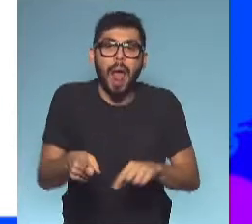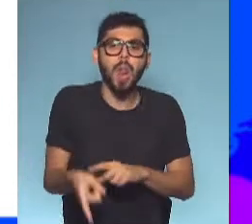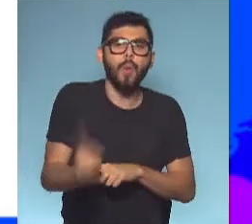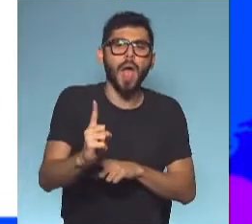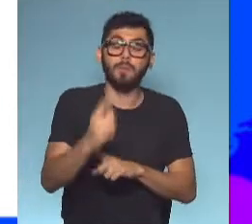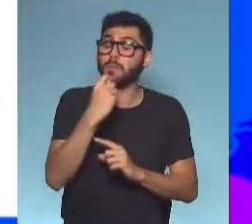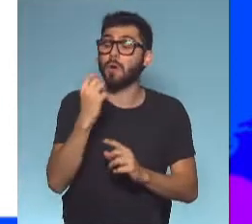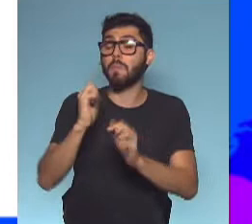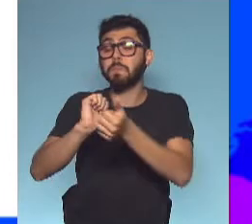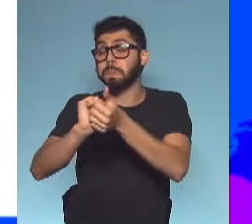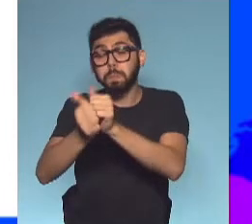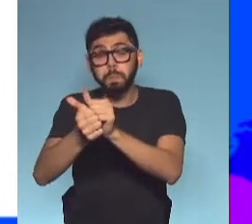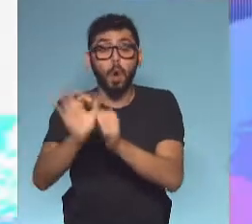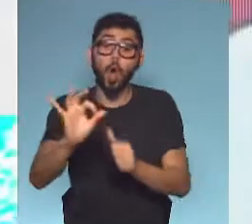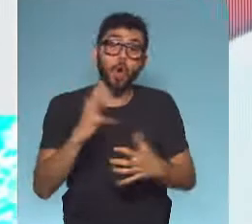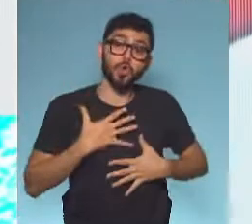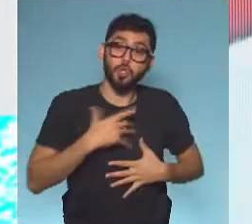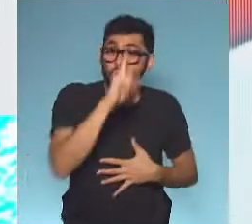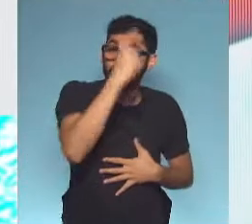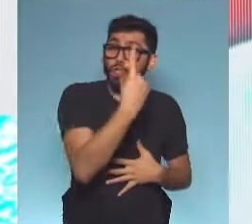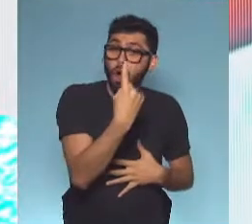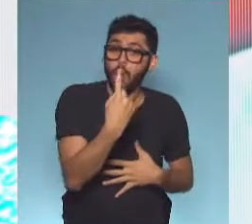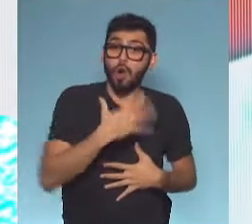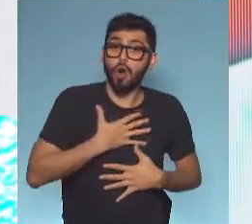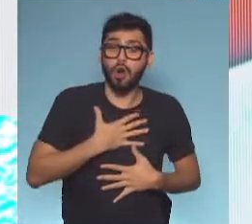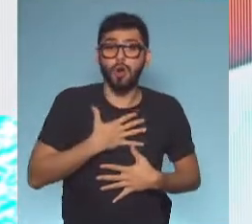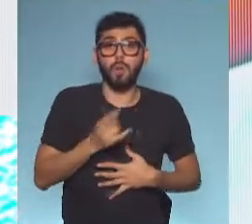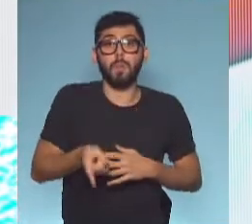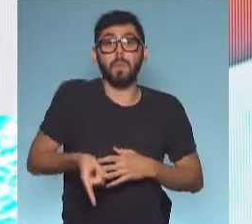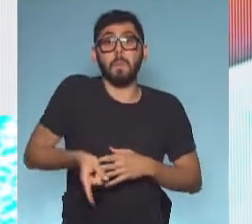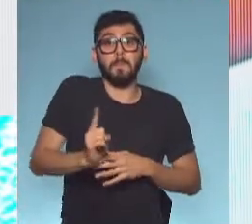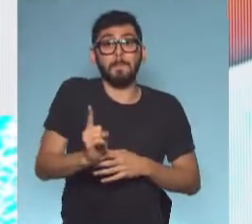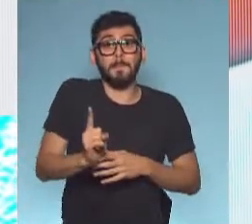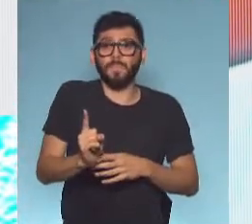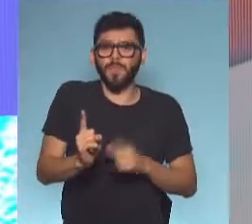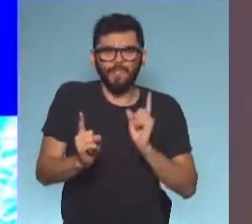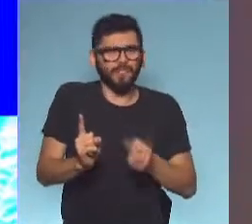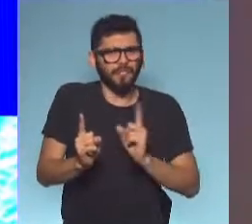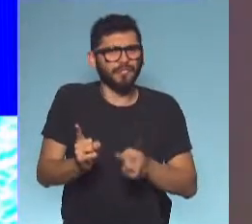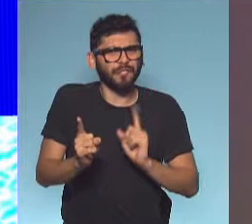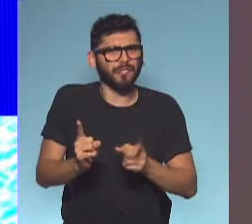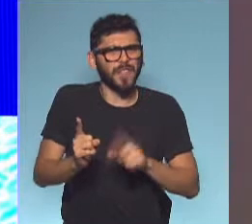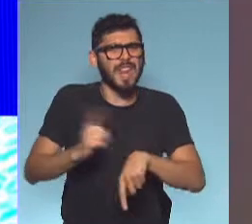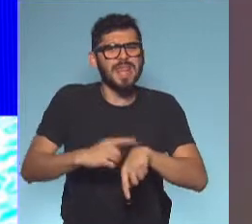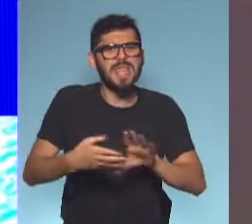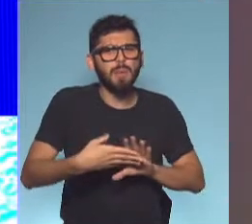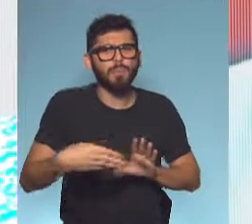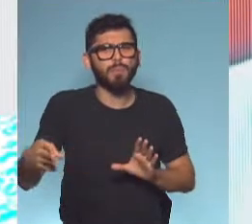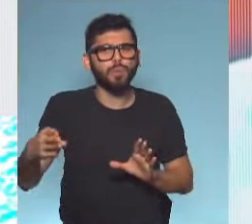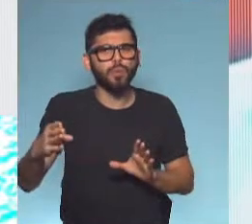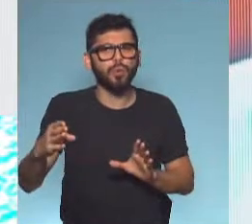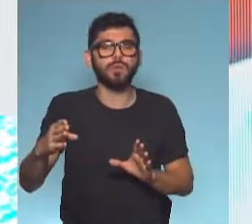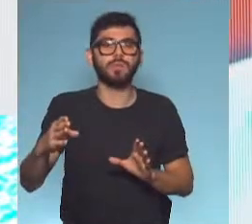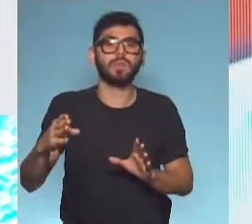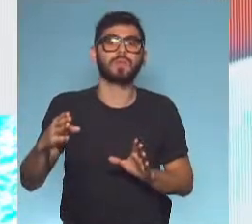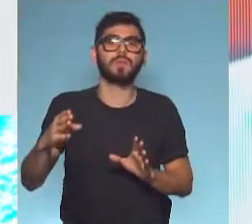encuentro sexual o mismo con nosotros mismos, digamos, el pene sigue erecto. Entonces, mucho tiempo. Claro, sigue erecto mucho tiempo.